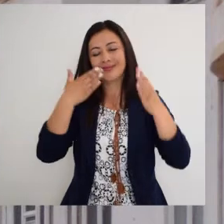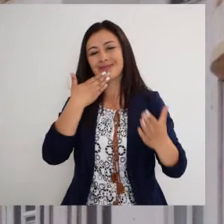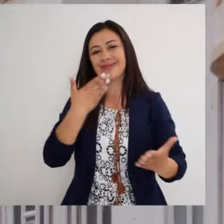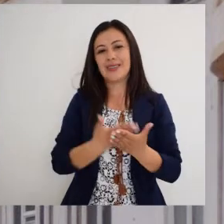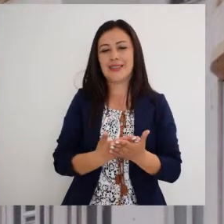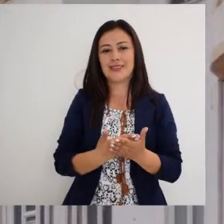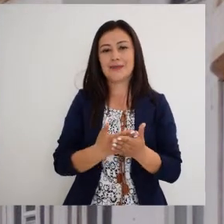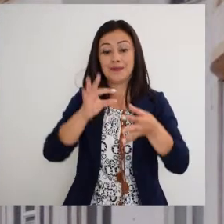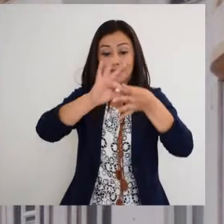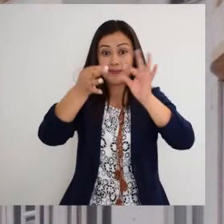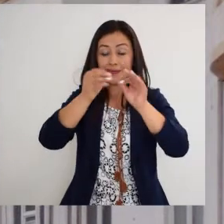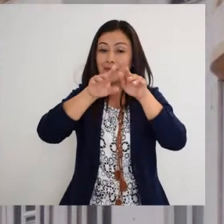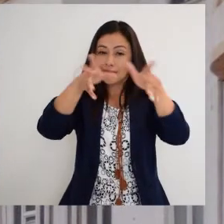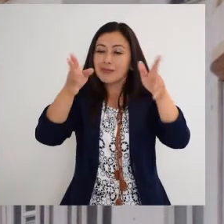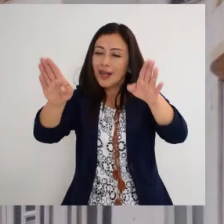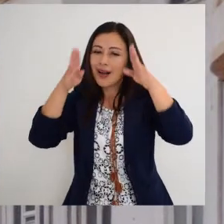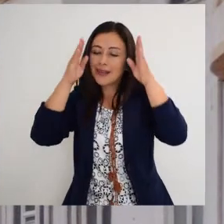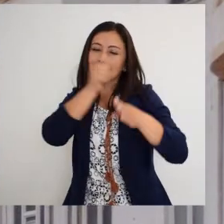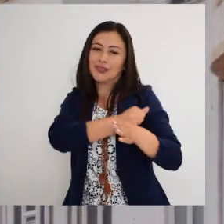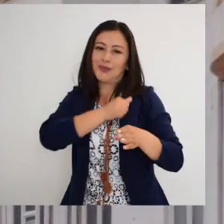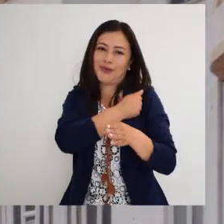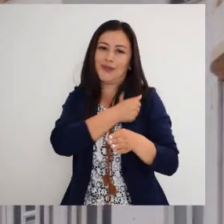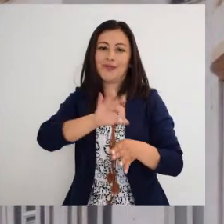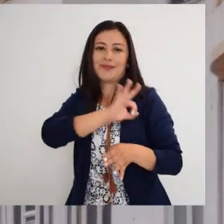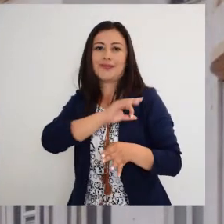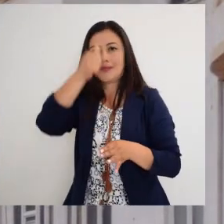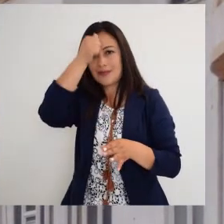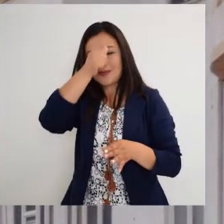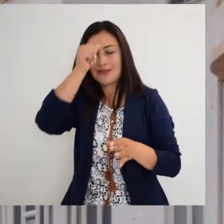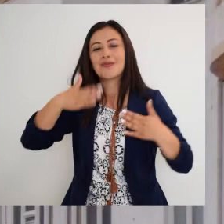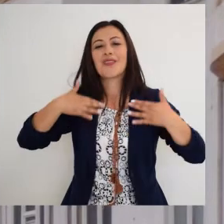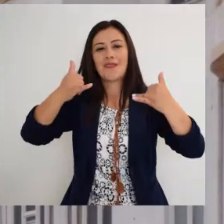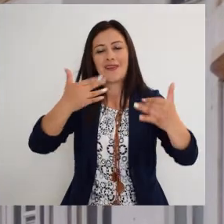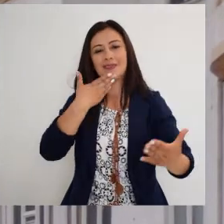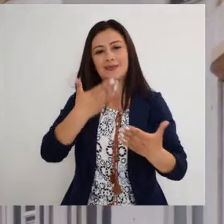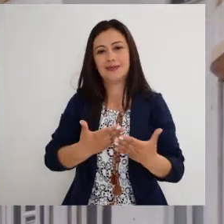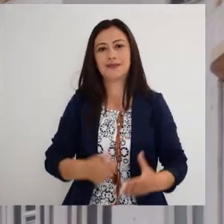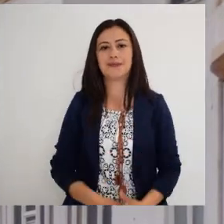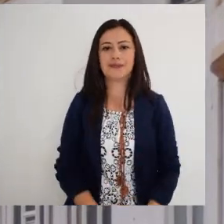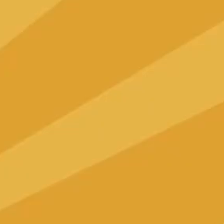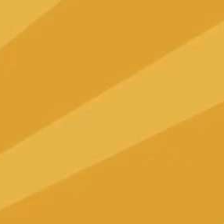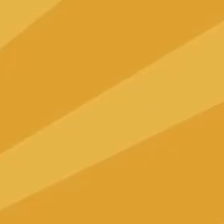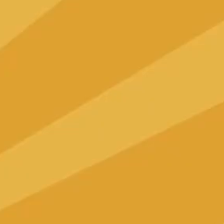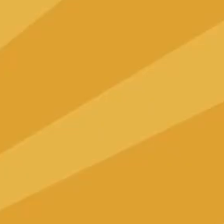Agradecemos su compañía y esperamos seguir en contacto con todos ustedes a través de nuestras redes sociales. Feliz fin de semana.